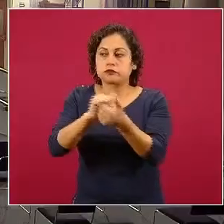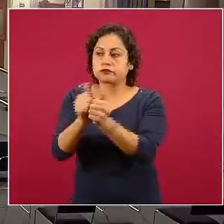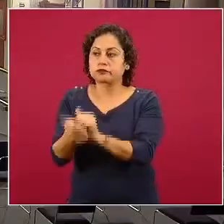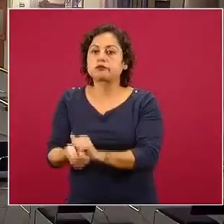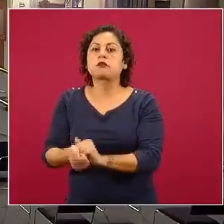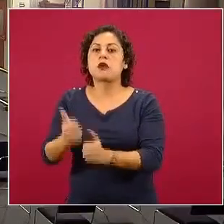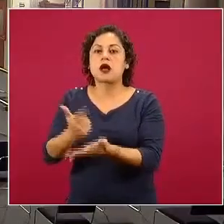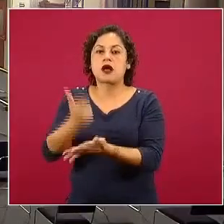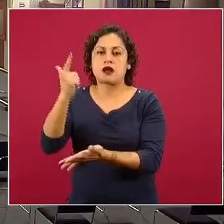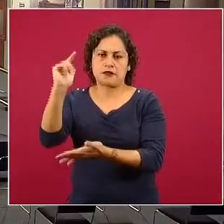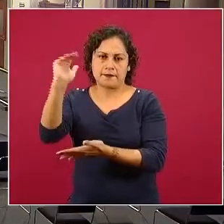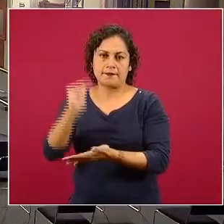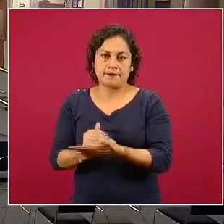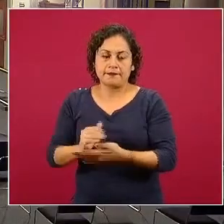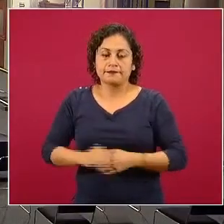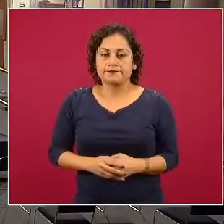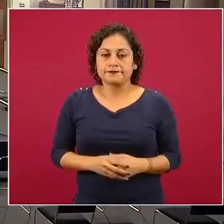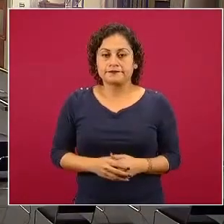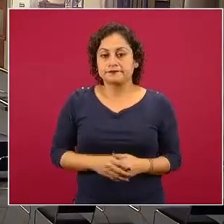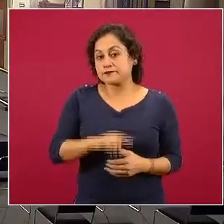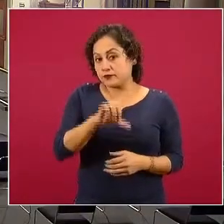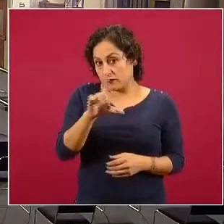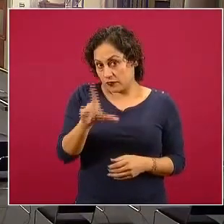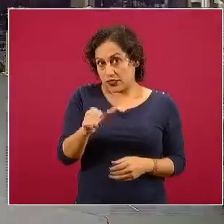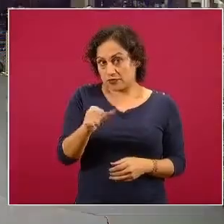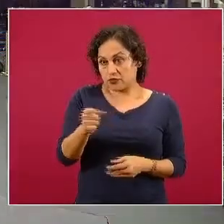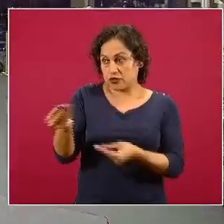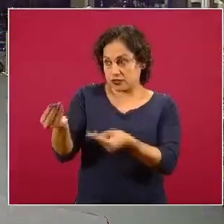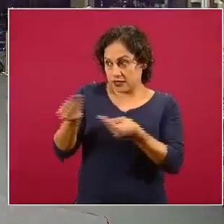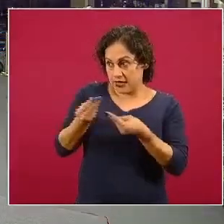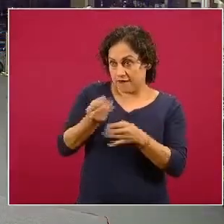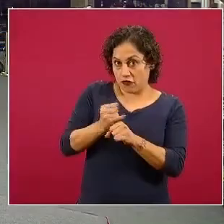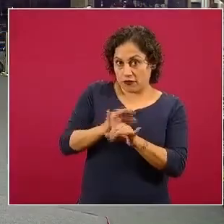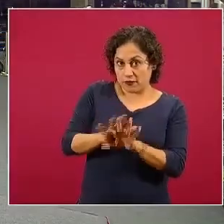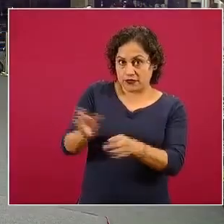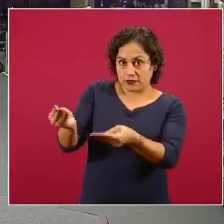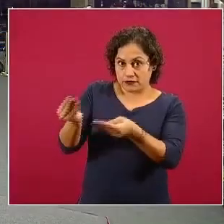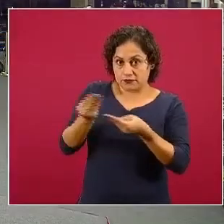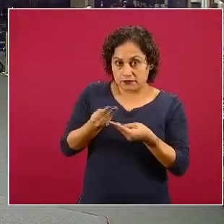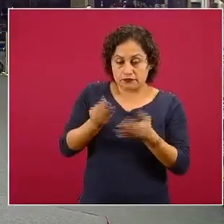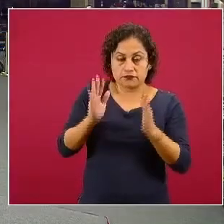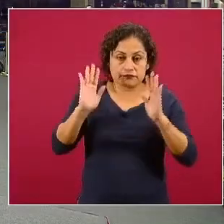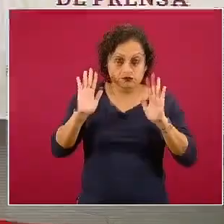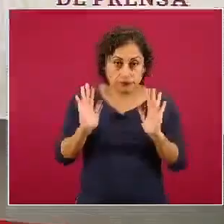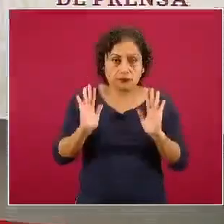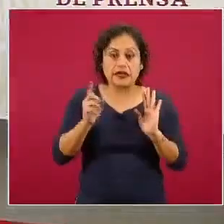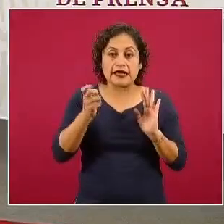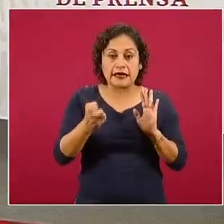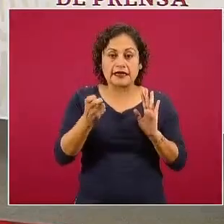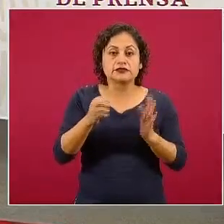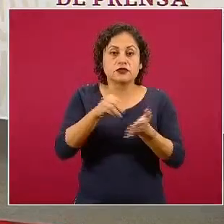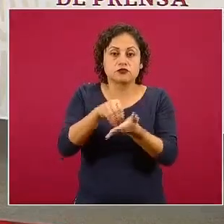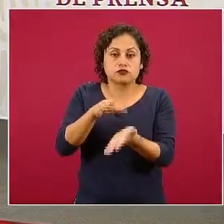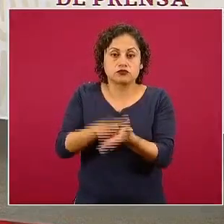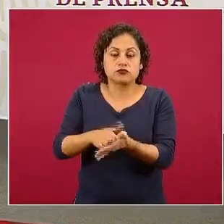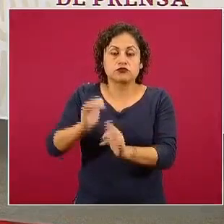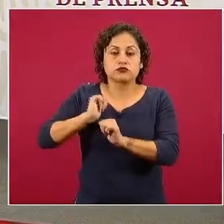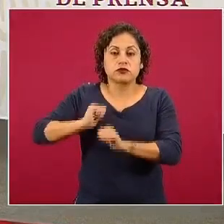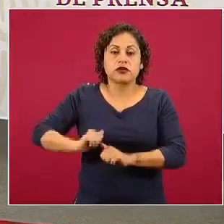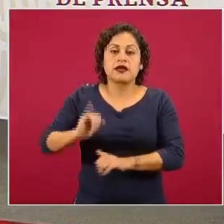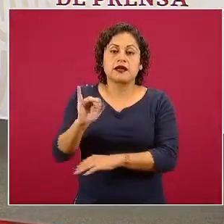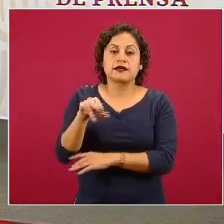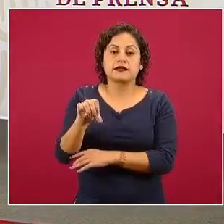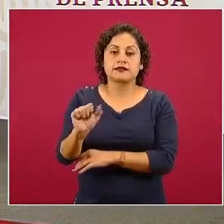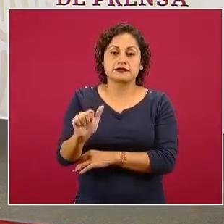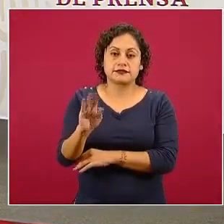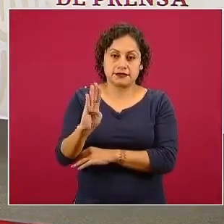hablando. Cuando tengamos los datos, esto lógicamente es una compra que en su momento llevaría a cabo el INSABI, quien es el